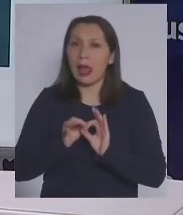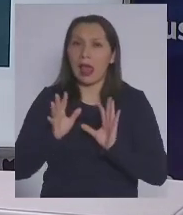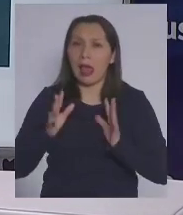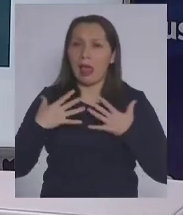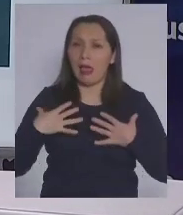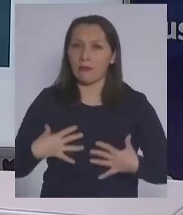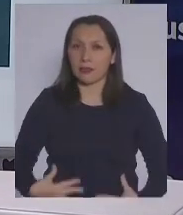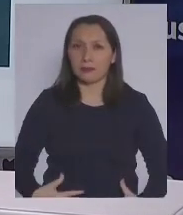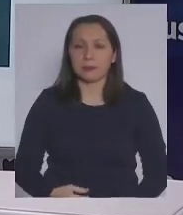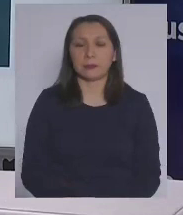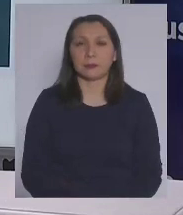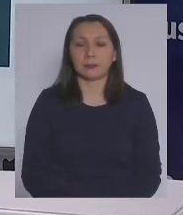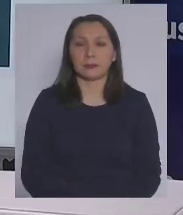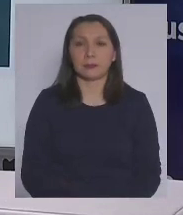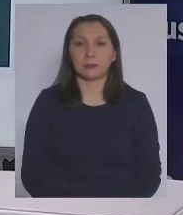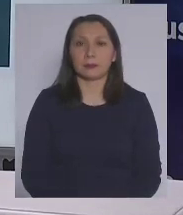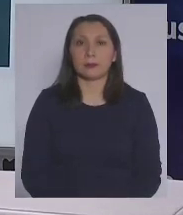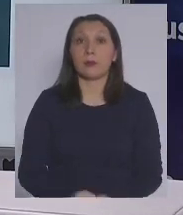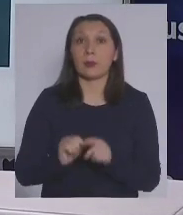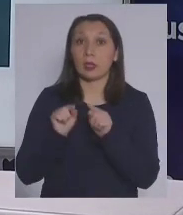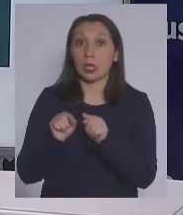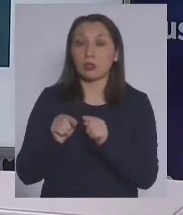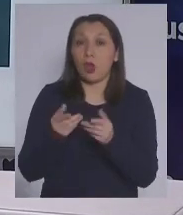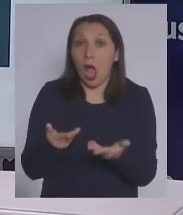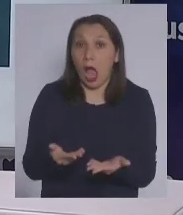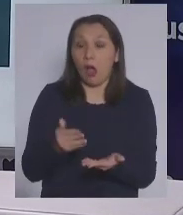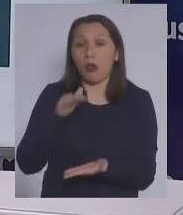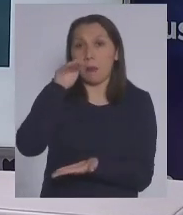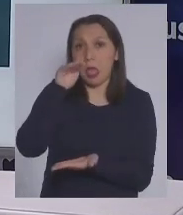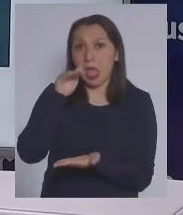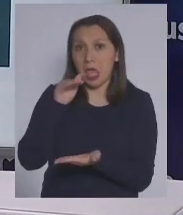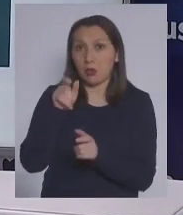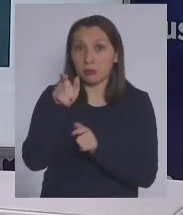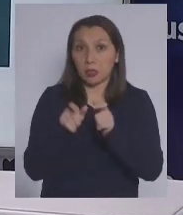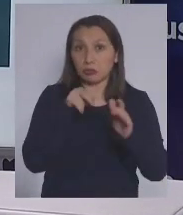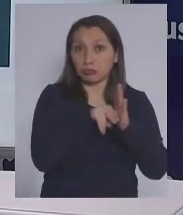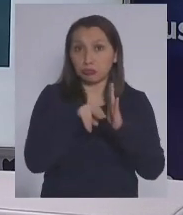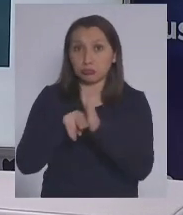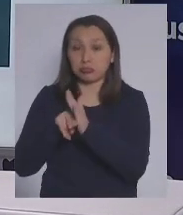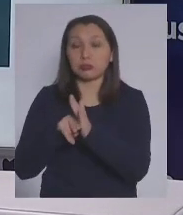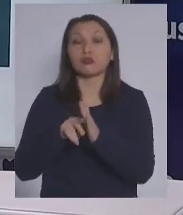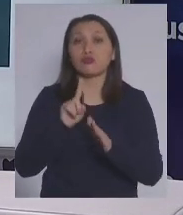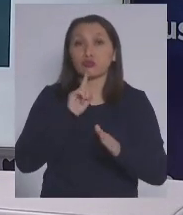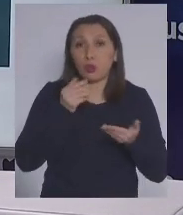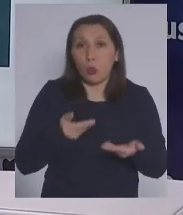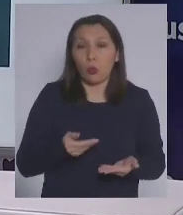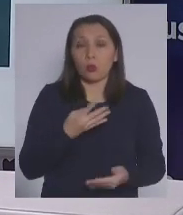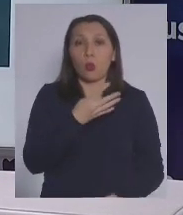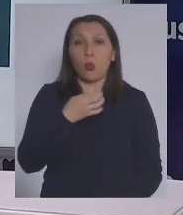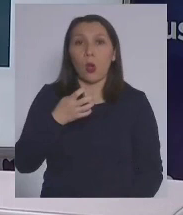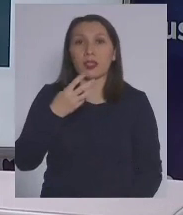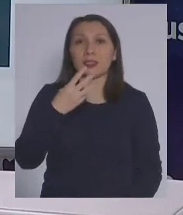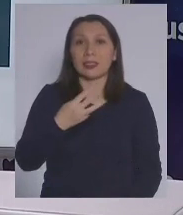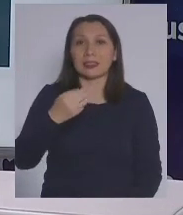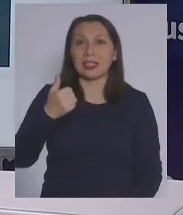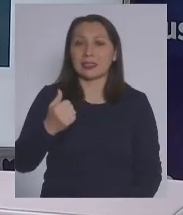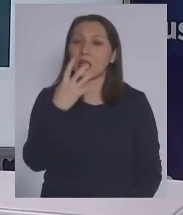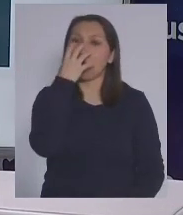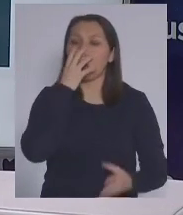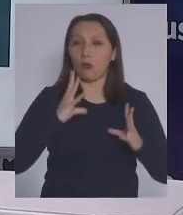crítico debido a esta disminución al día de hoy se encuentran disponibles 436